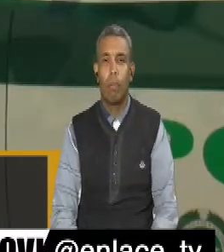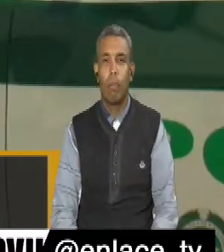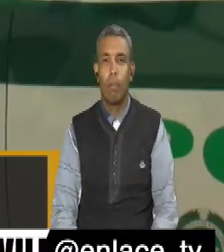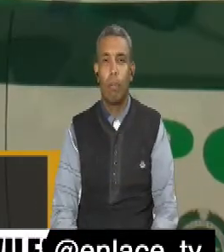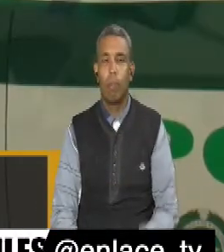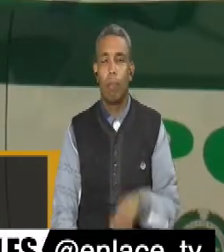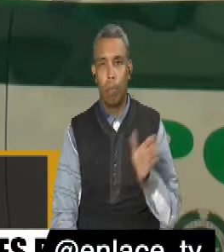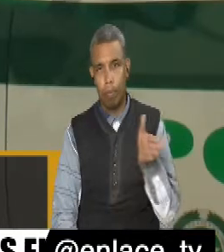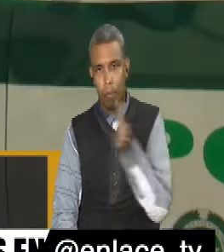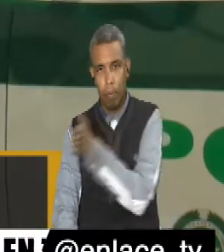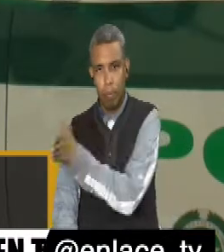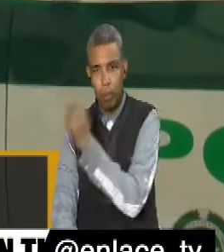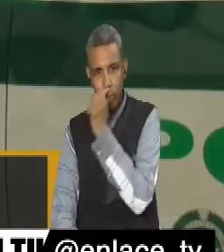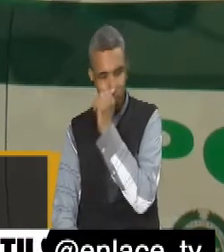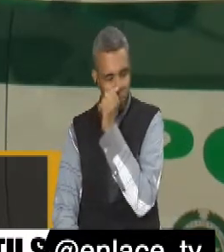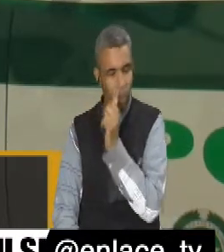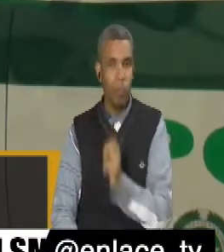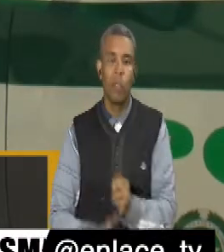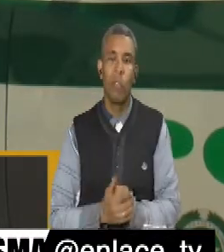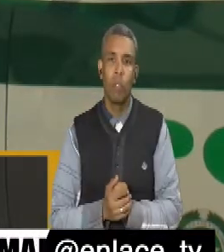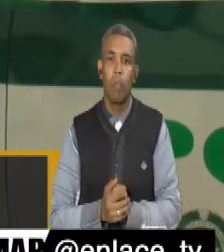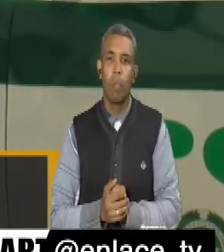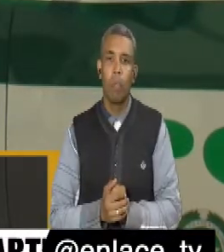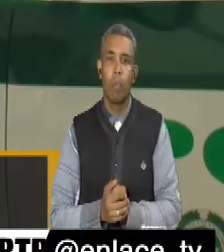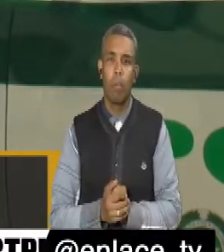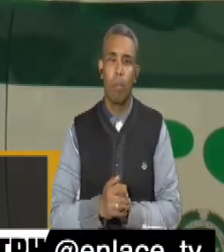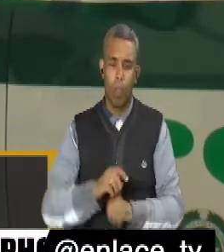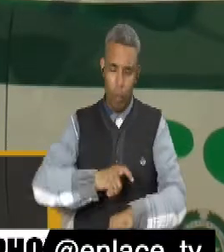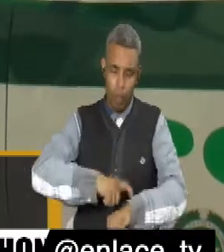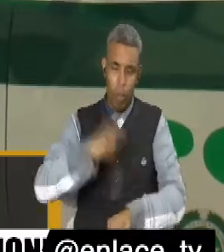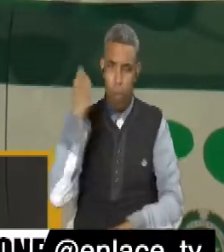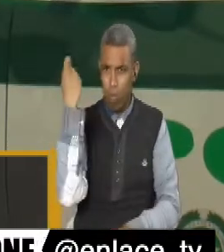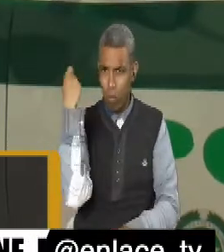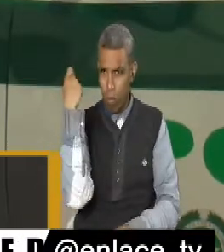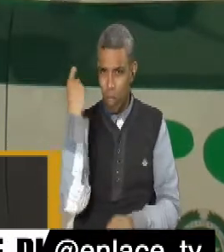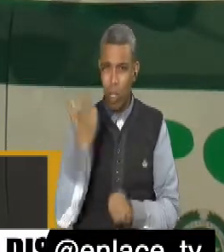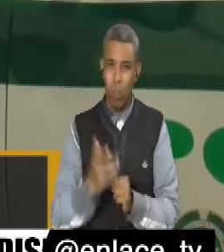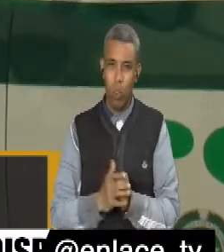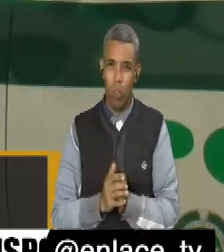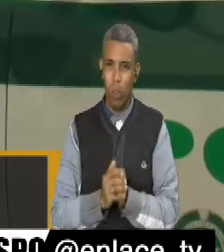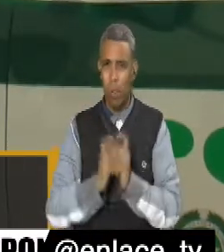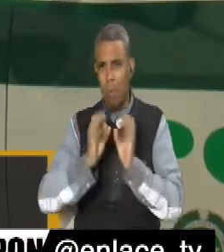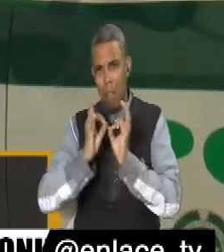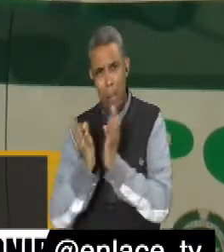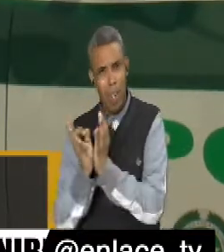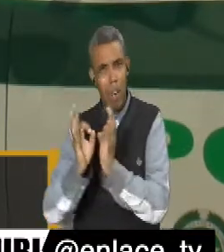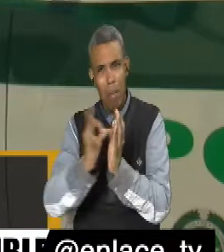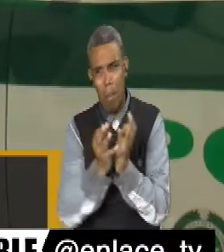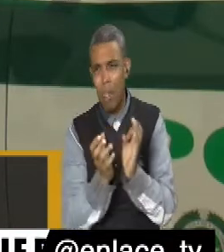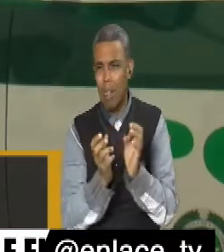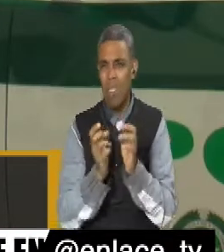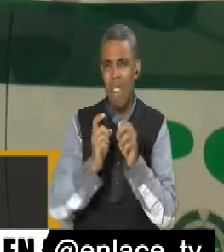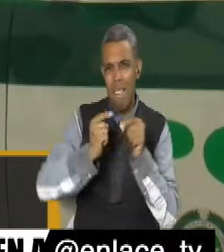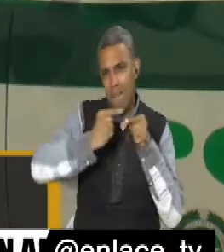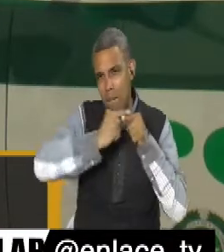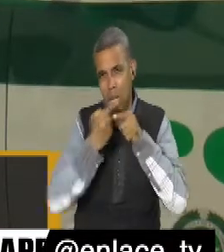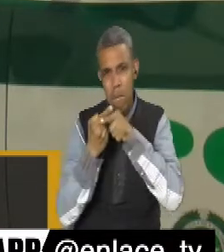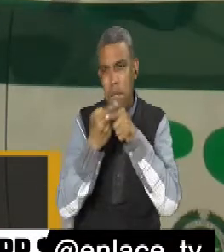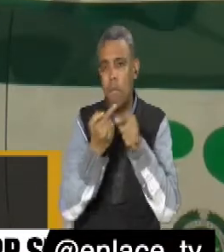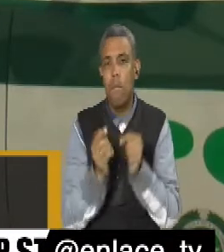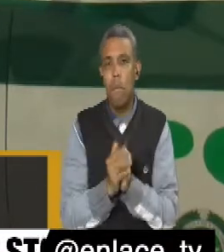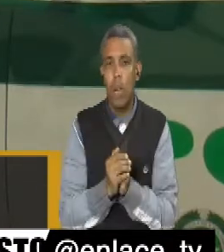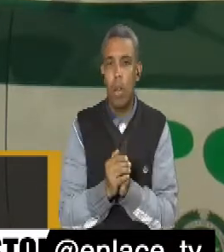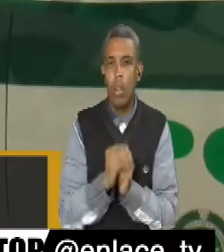también registrados en las últimas horas en el puerto petrolero que tienen que ver con violencia intrafamiliar, las autoridades detuvieron a una